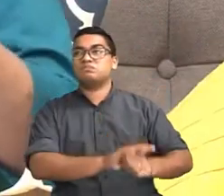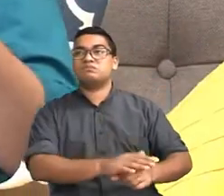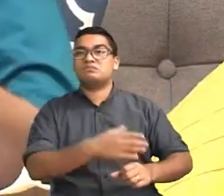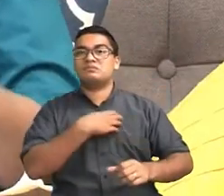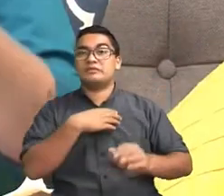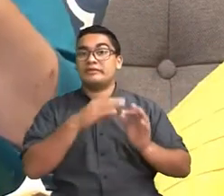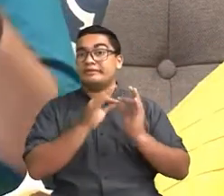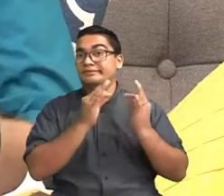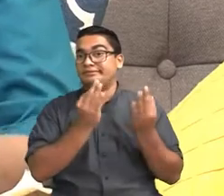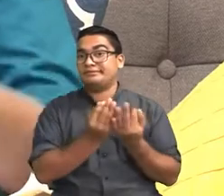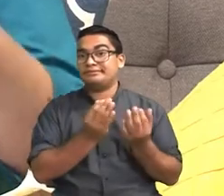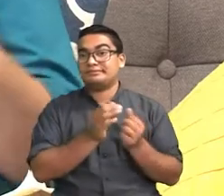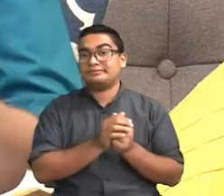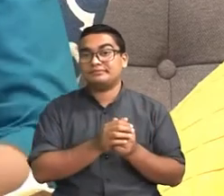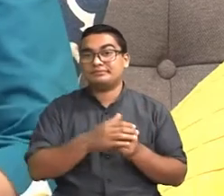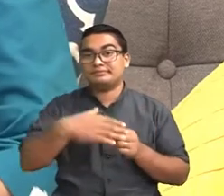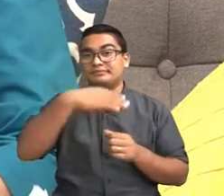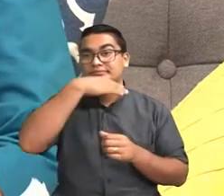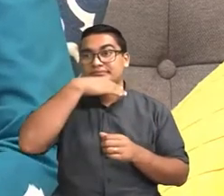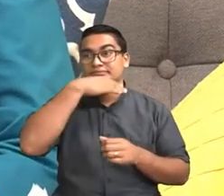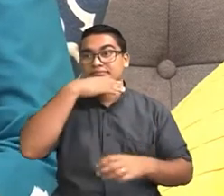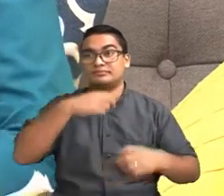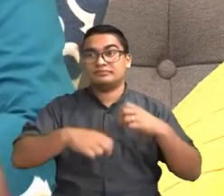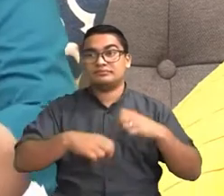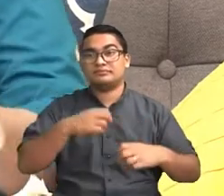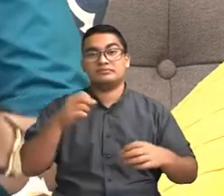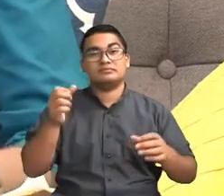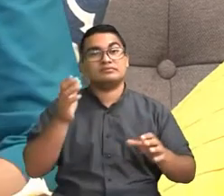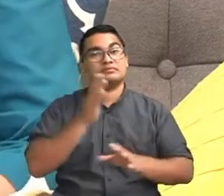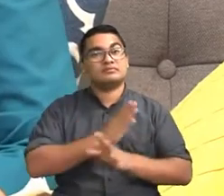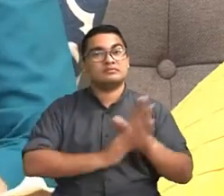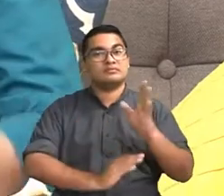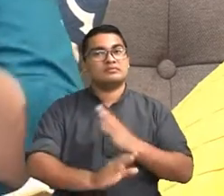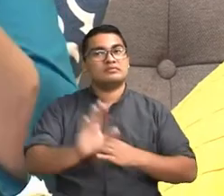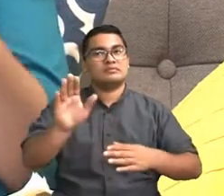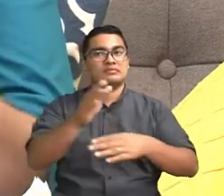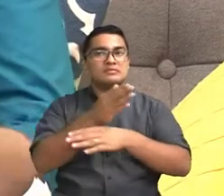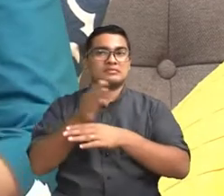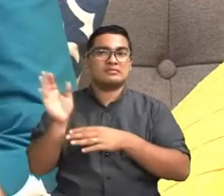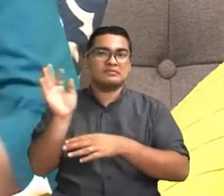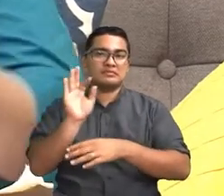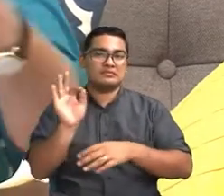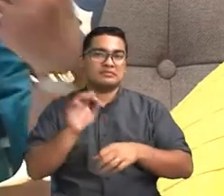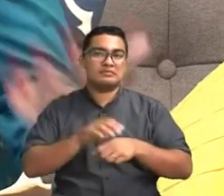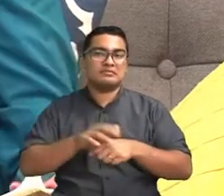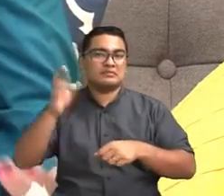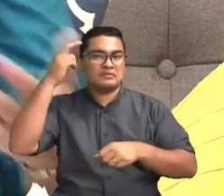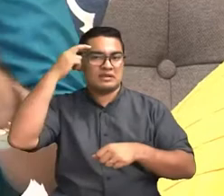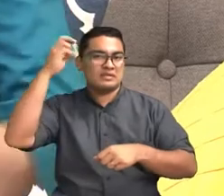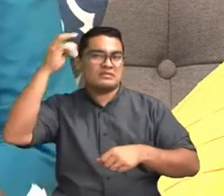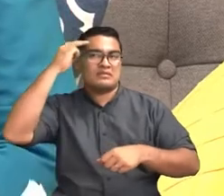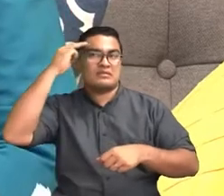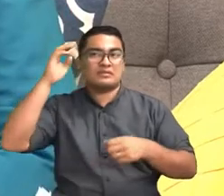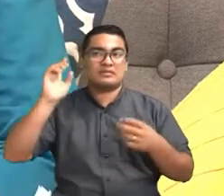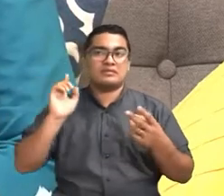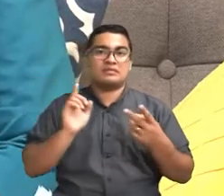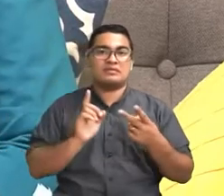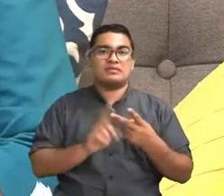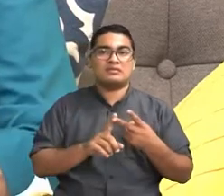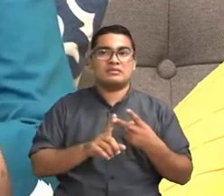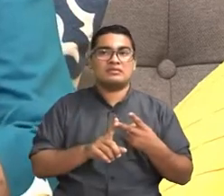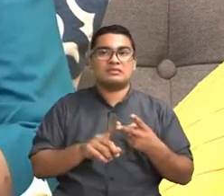con problemas violencia, difíciles, con problemas de discapacidad de todo tipo, que pudo haber sido retardo, que pudo haber